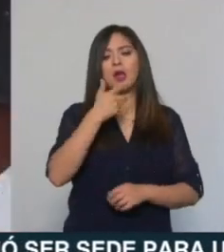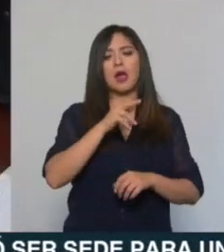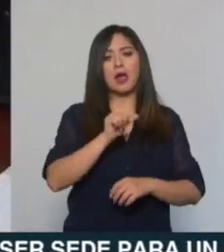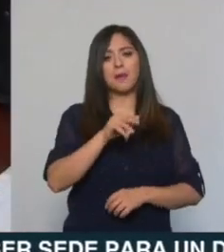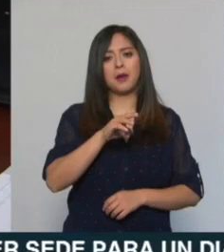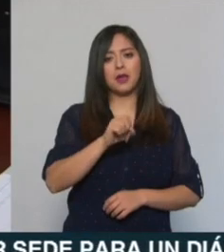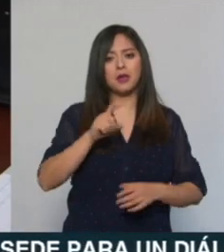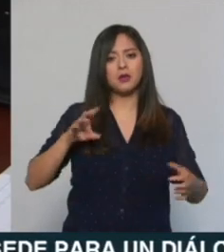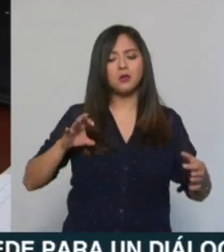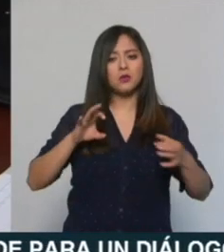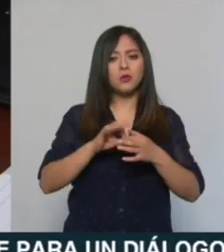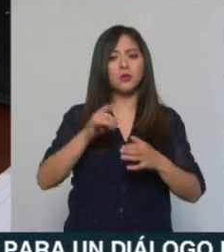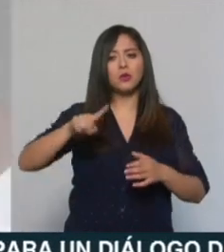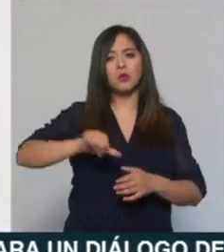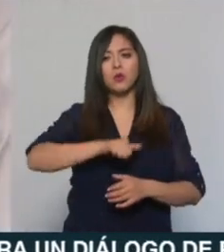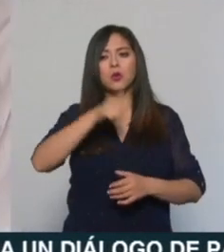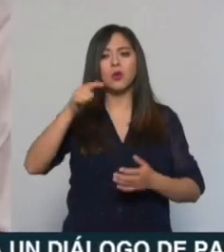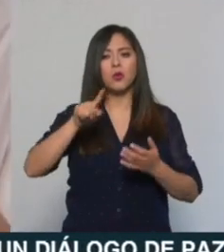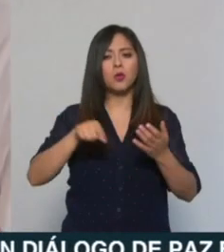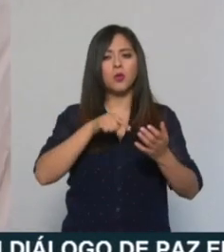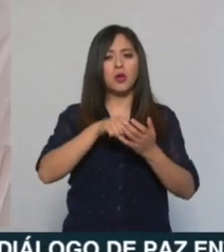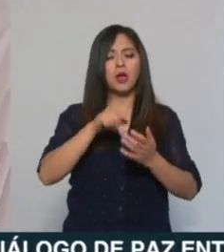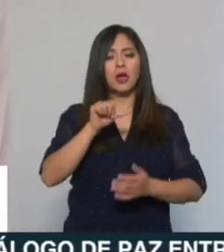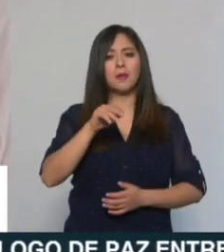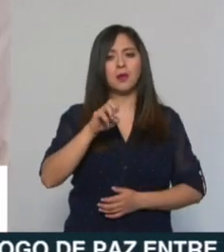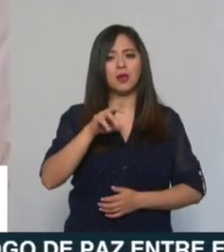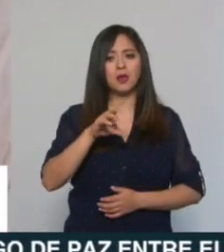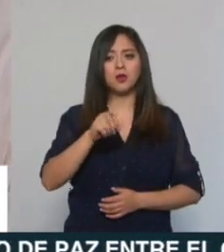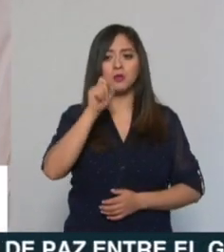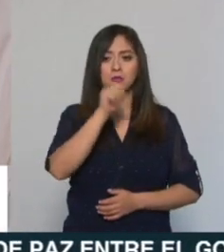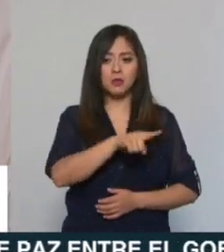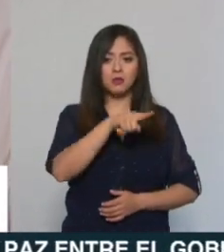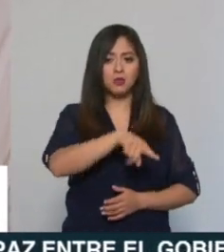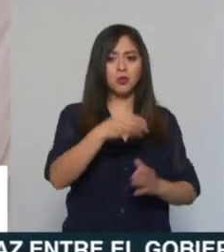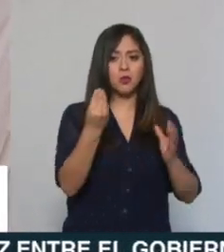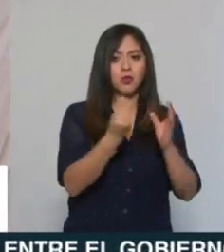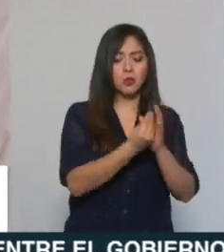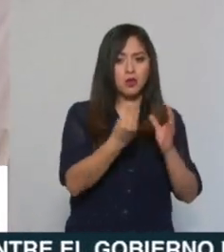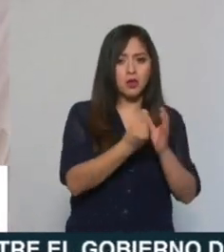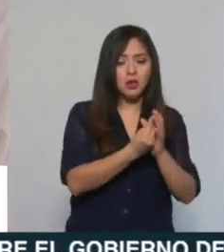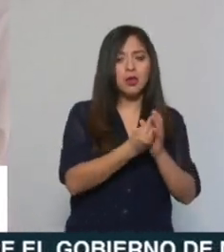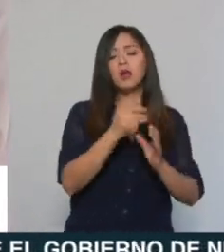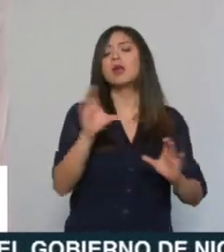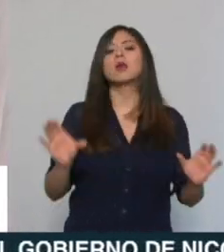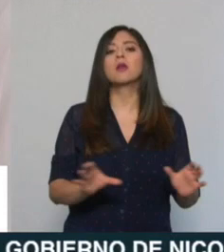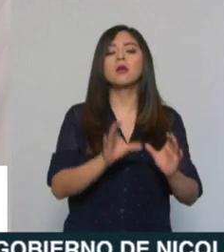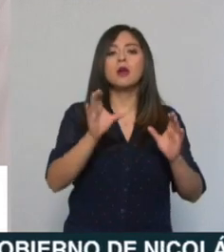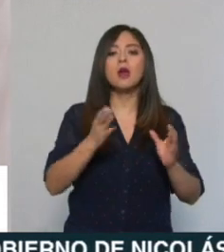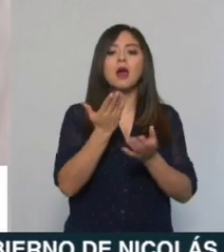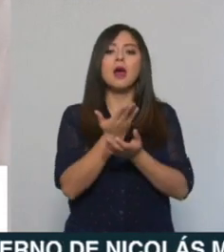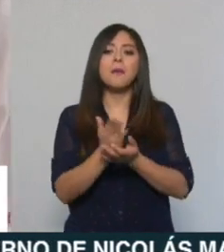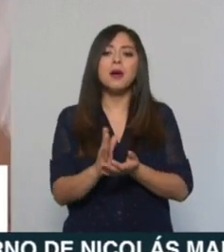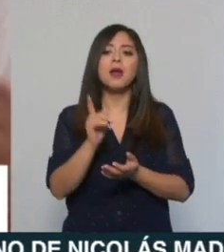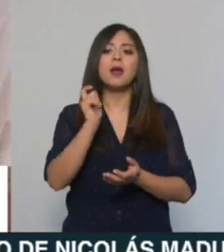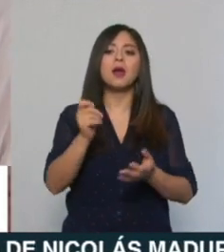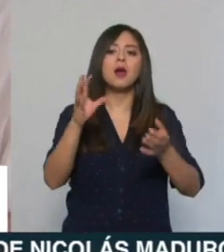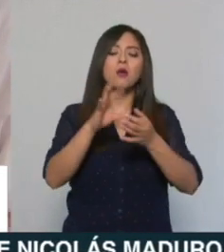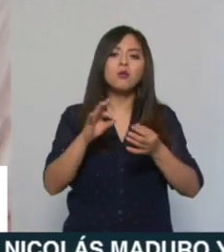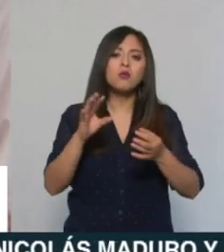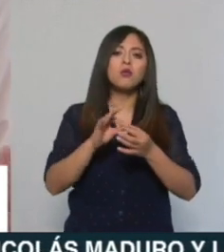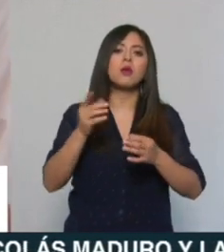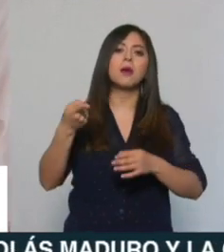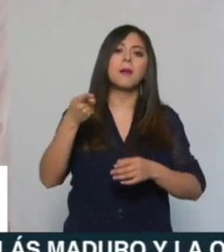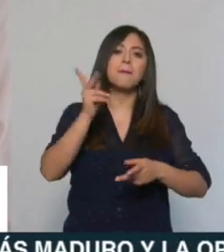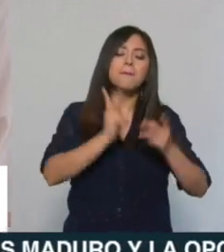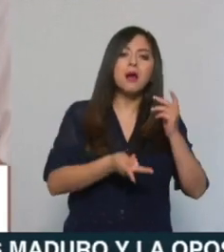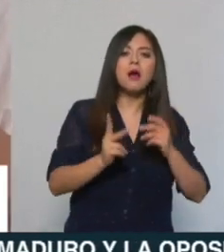de la Organización de Estados Americanos. Aquí, aparte de la clase que nosotros les damos de informática, le damos pláticas diarias o